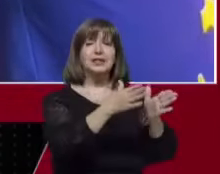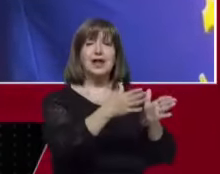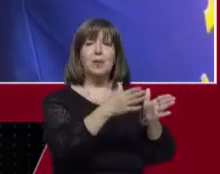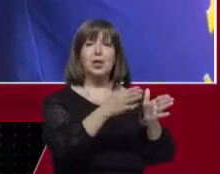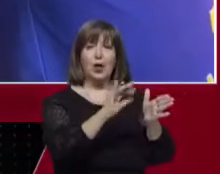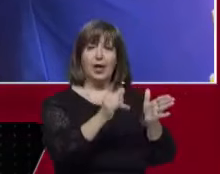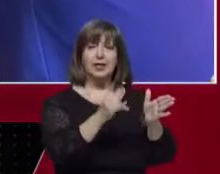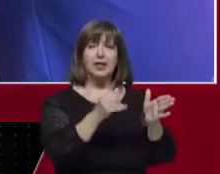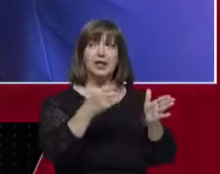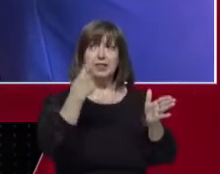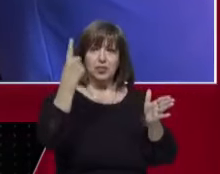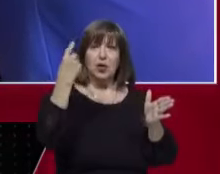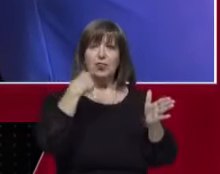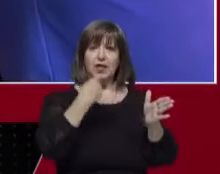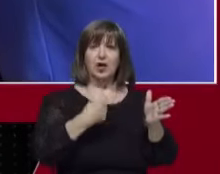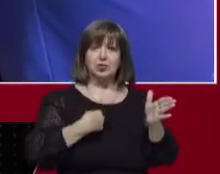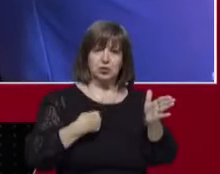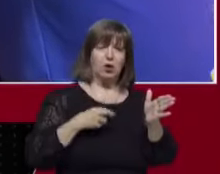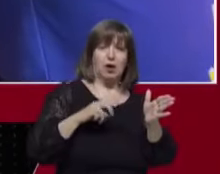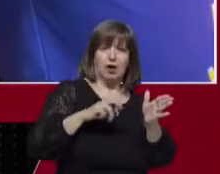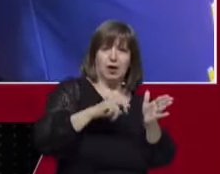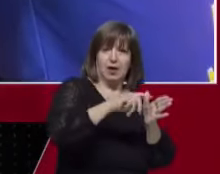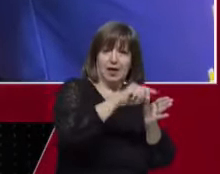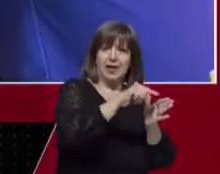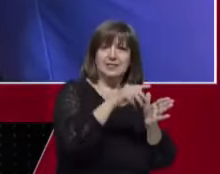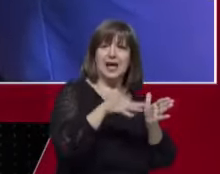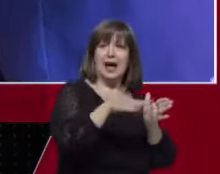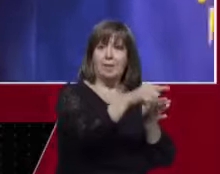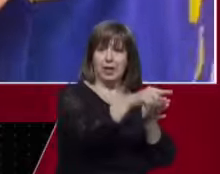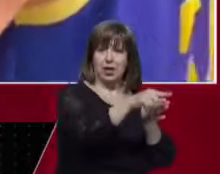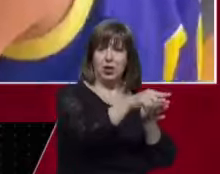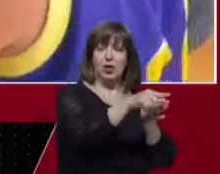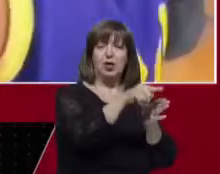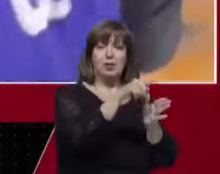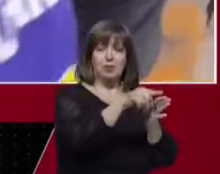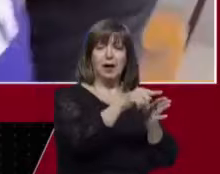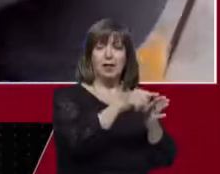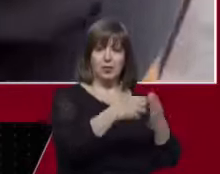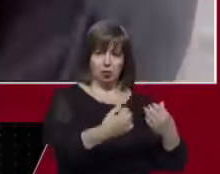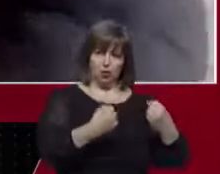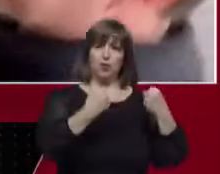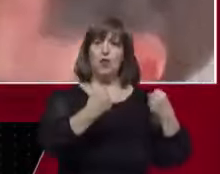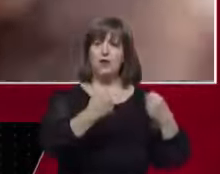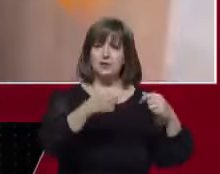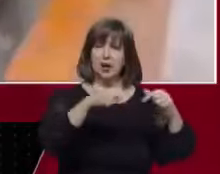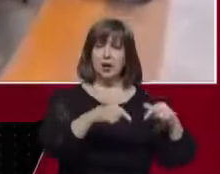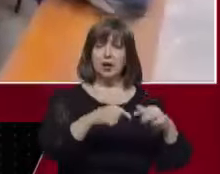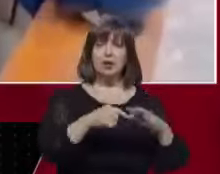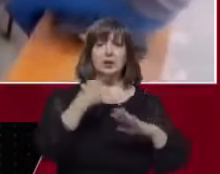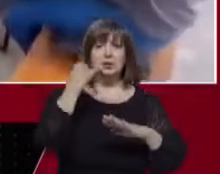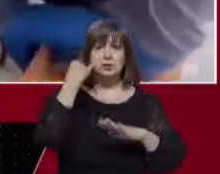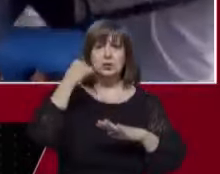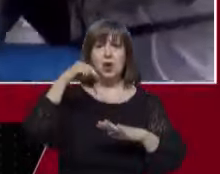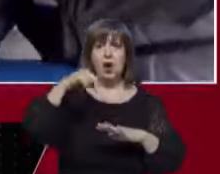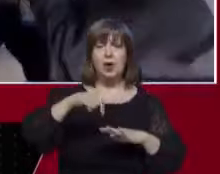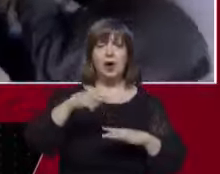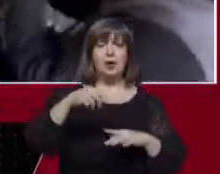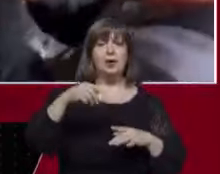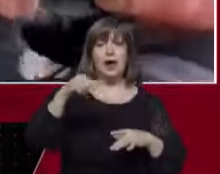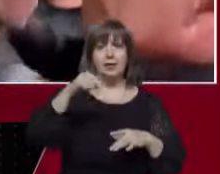oportunidad. Por eso vos en un momento también me preguntabas si tenía algún plan para adelante. Yo ya hace más de 3 años que estoy acá de